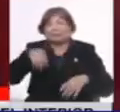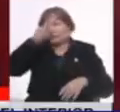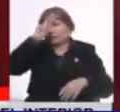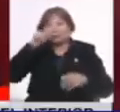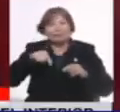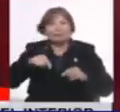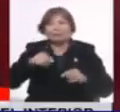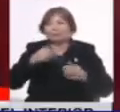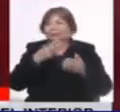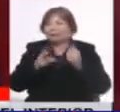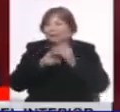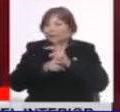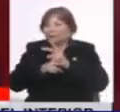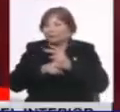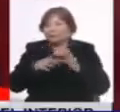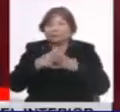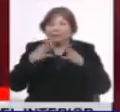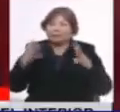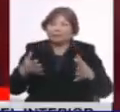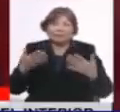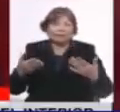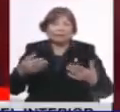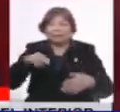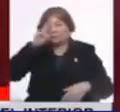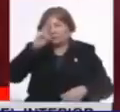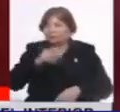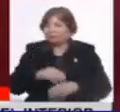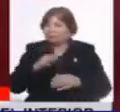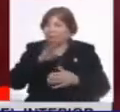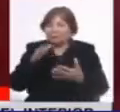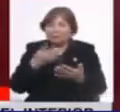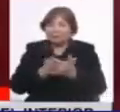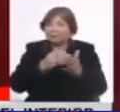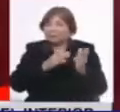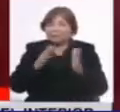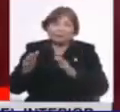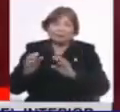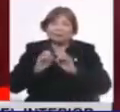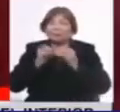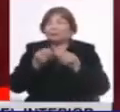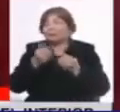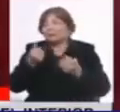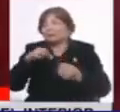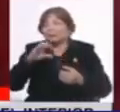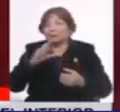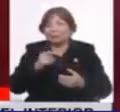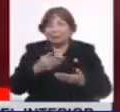La inseguridad política hace muchísimo daño al país en todos los otros aspectos de